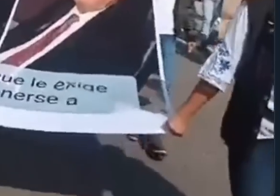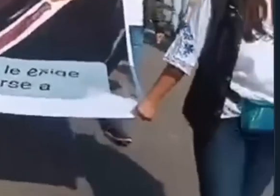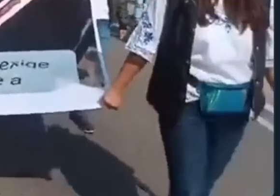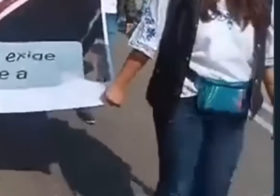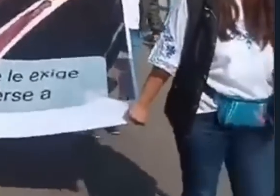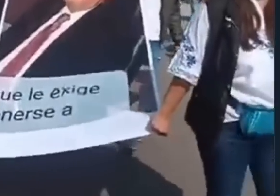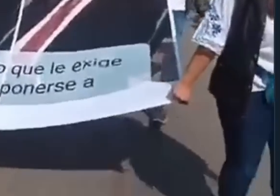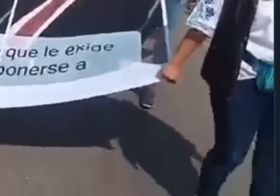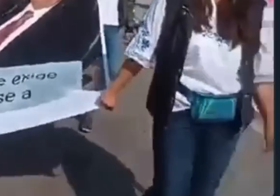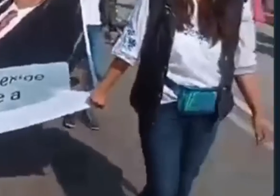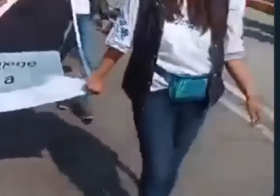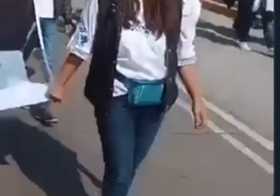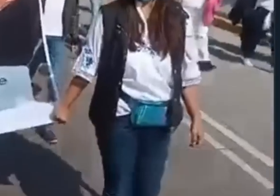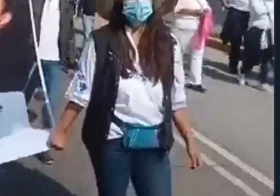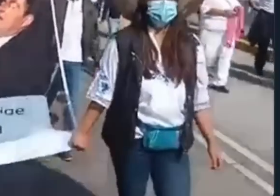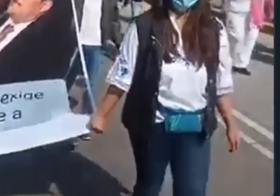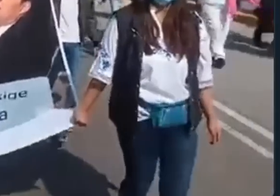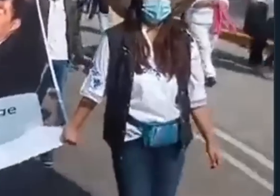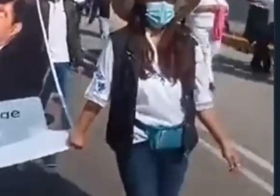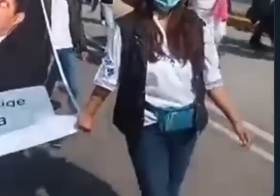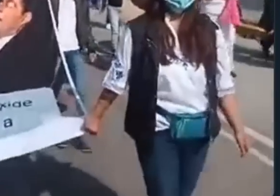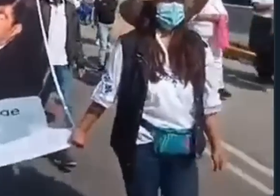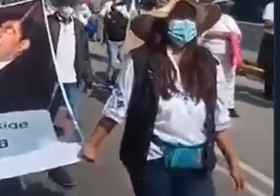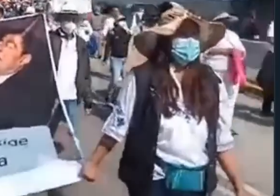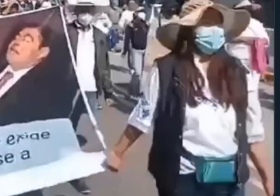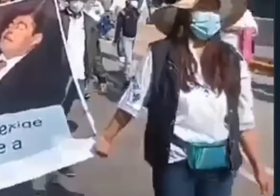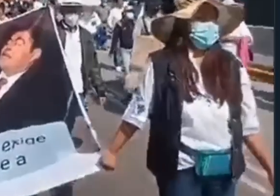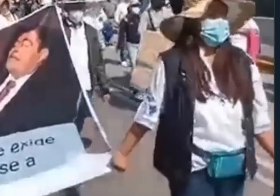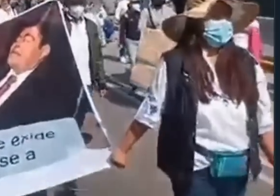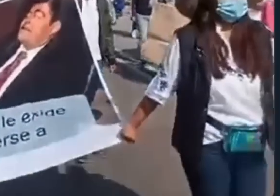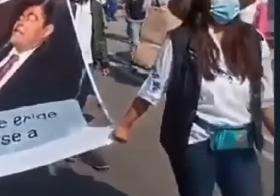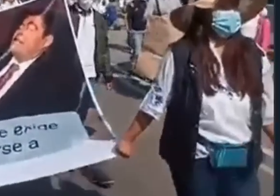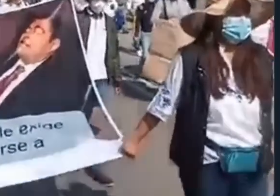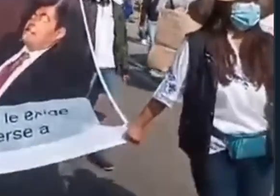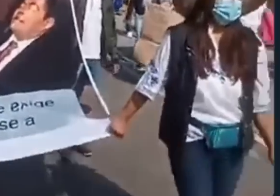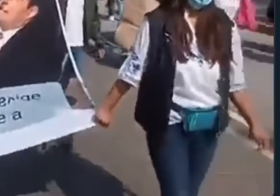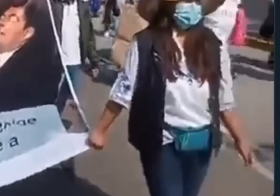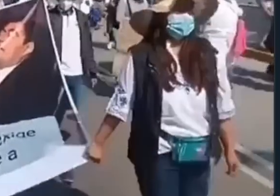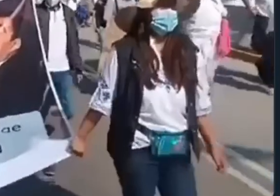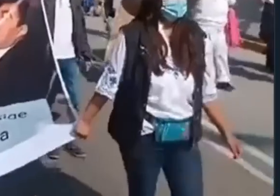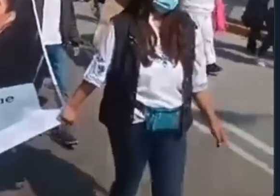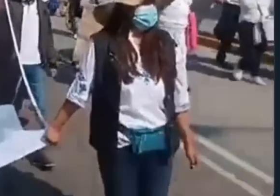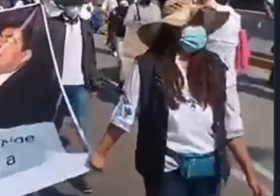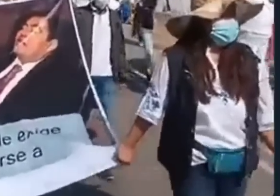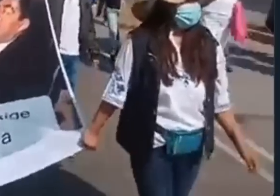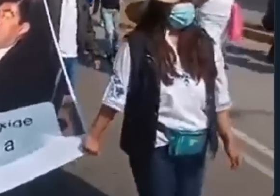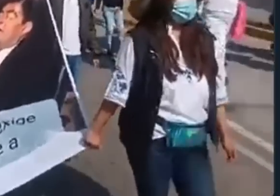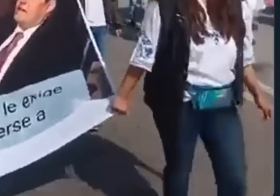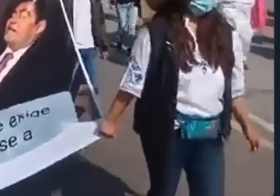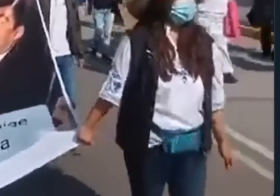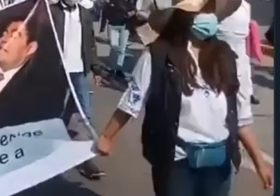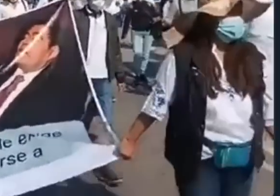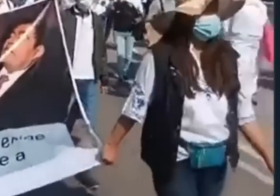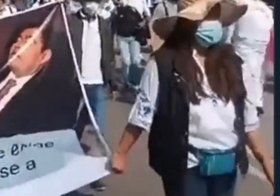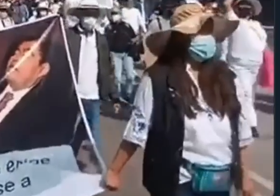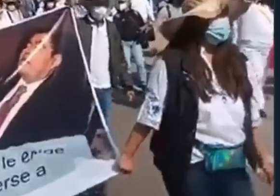dijo el gobernador y le sacan esa foto. La pasearon por las calles, amigos y amigas. Vamos a ir a